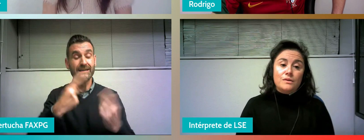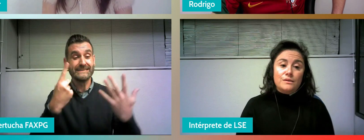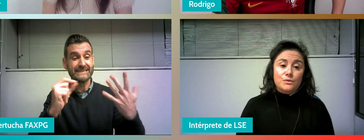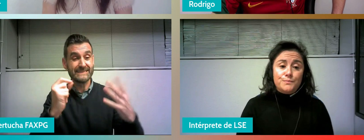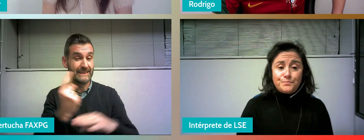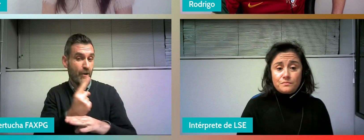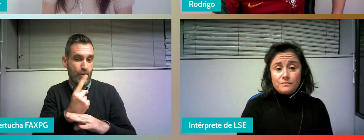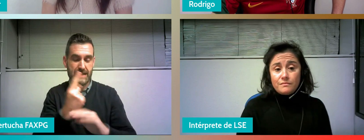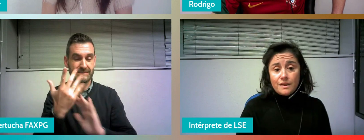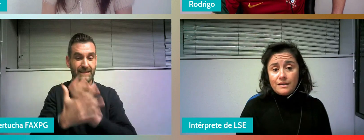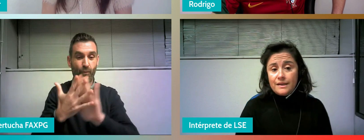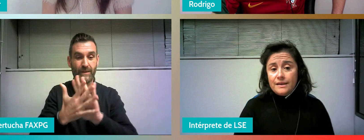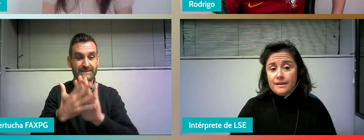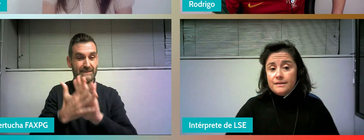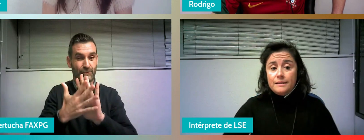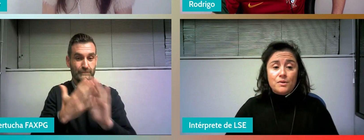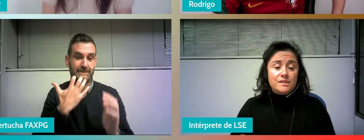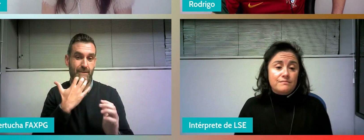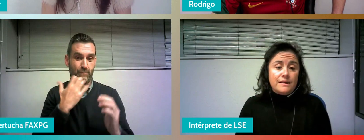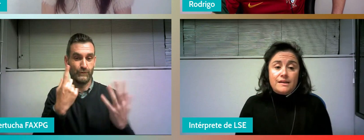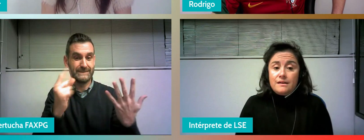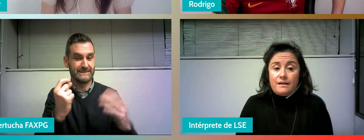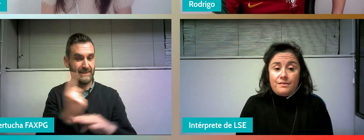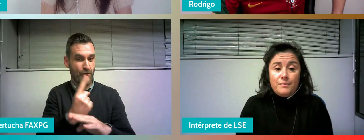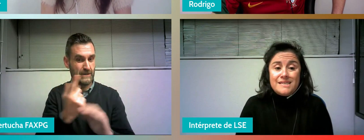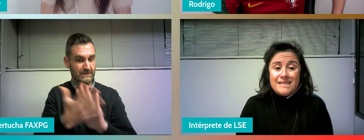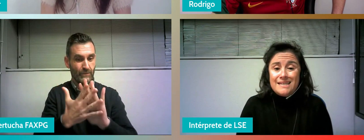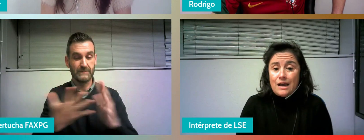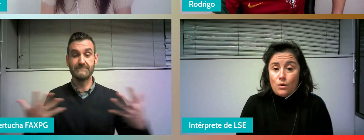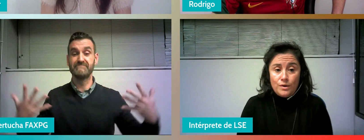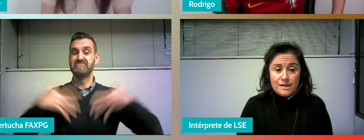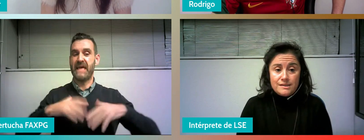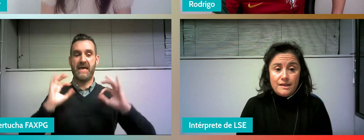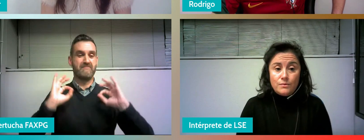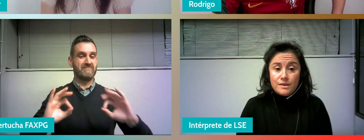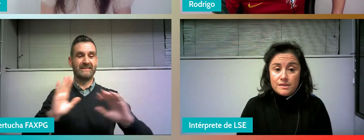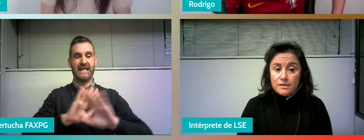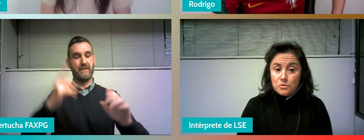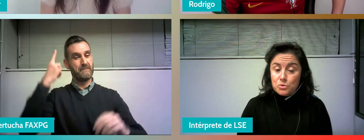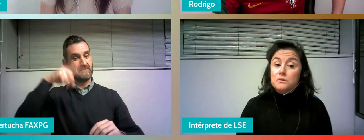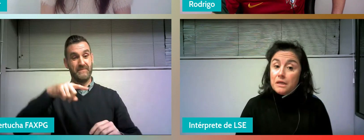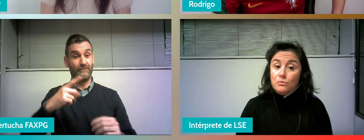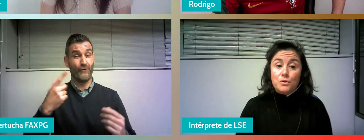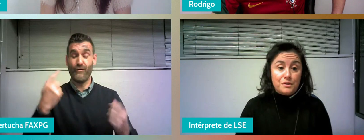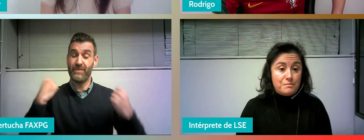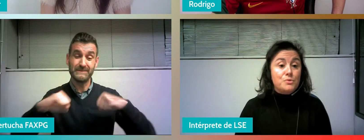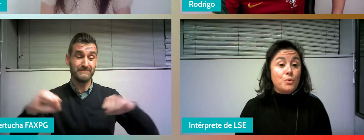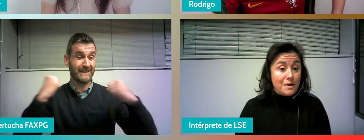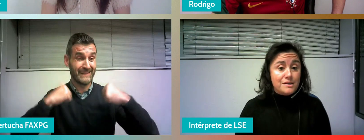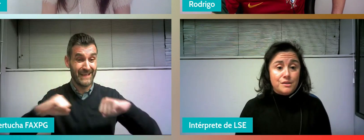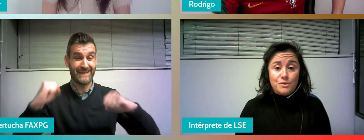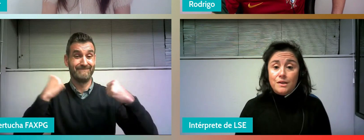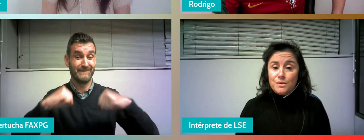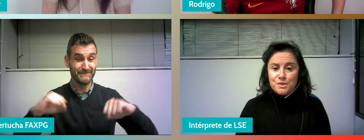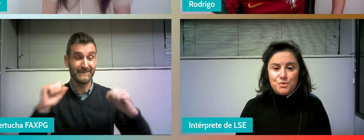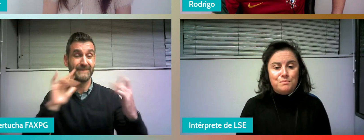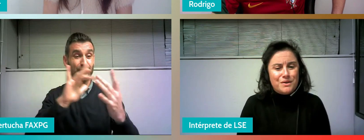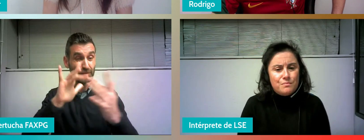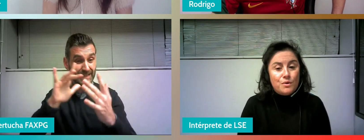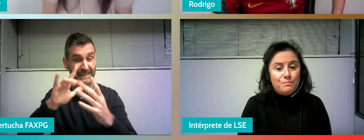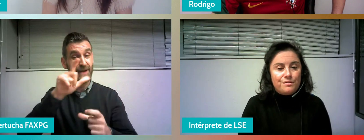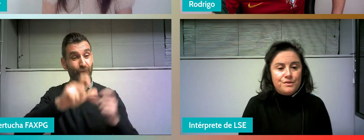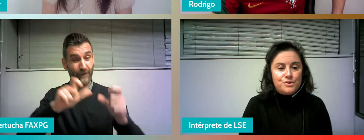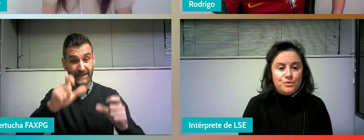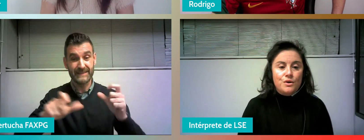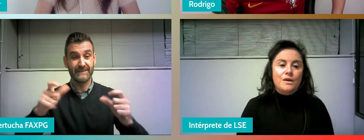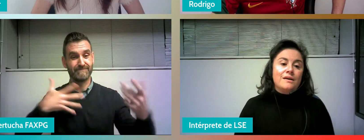Por lo tanto, que podes ter, recibir 60 horas de lingua de signos, ter un conhecimento básico de lingua de signos, pero é